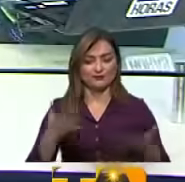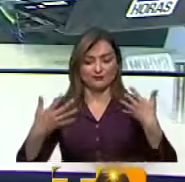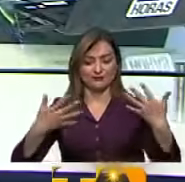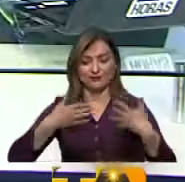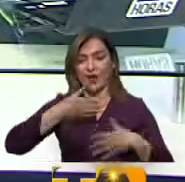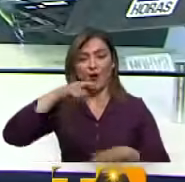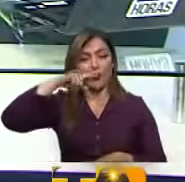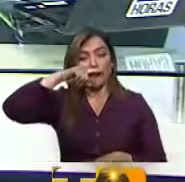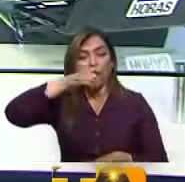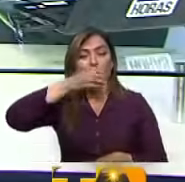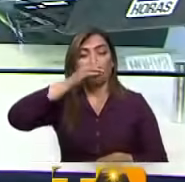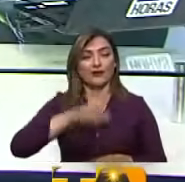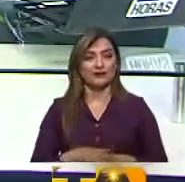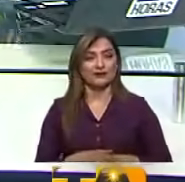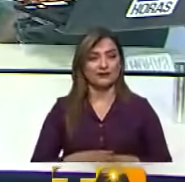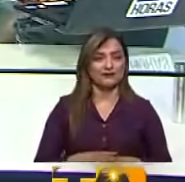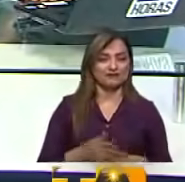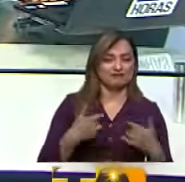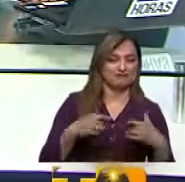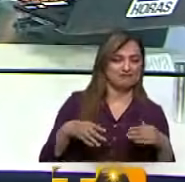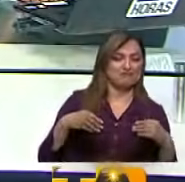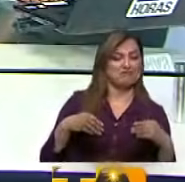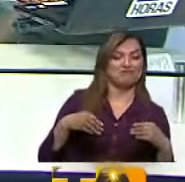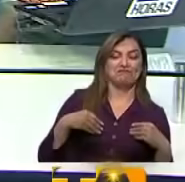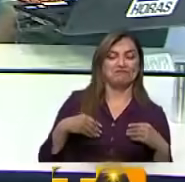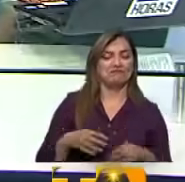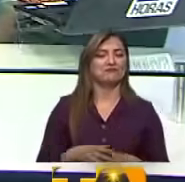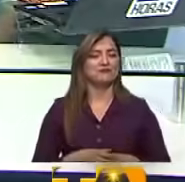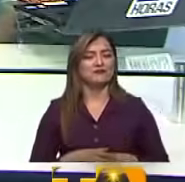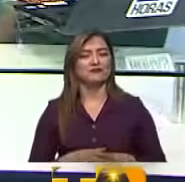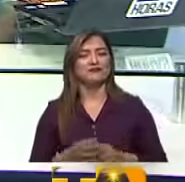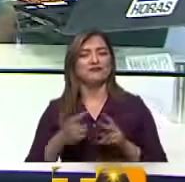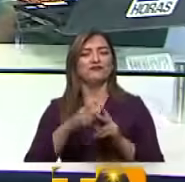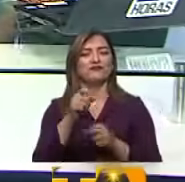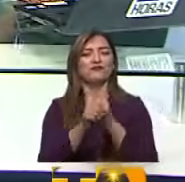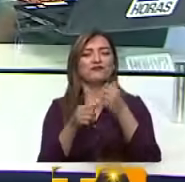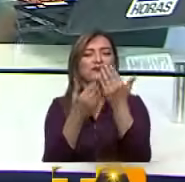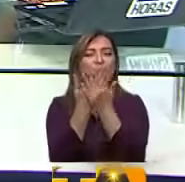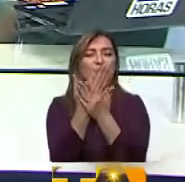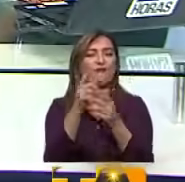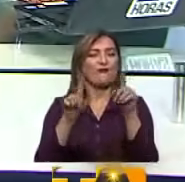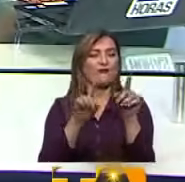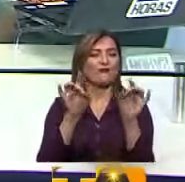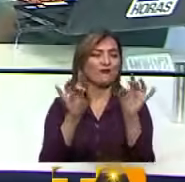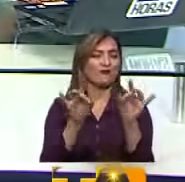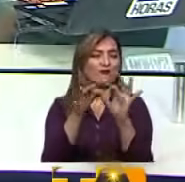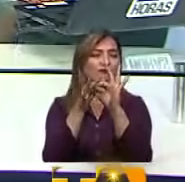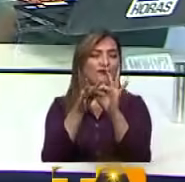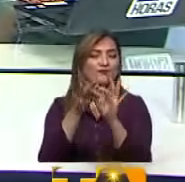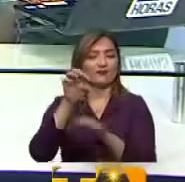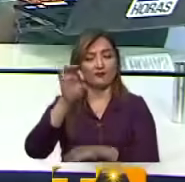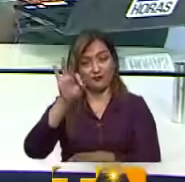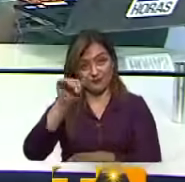mejor ¿De canela? No, todavía no me convence, Stephanie. Porque a propósito del inicio del año nuevo hay muchas cábalas y nuestra compañera Stephanie